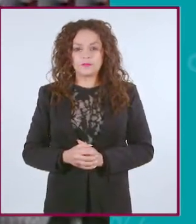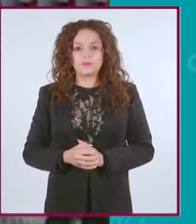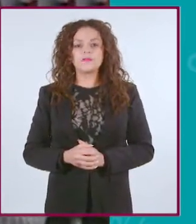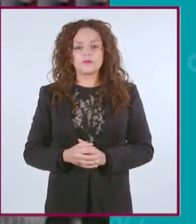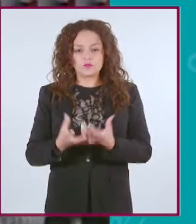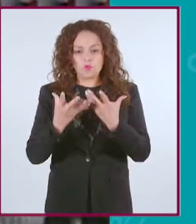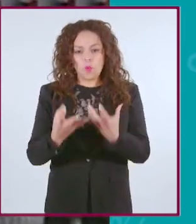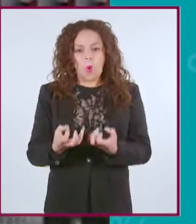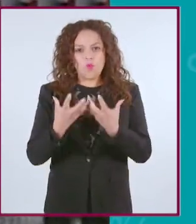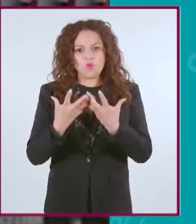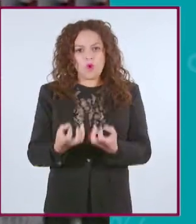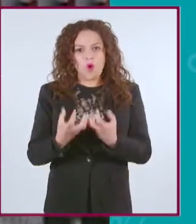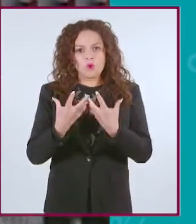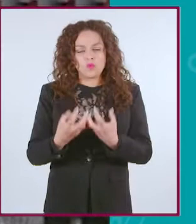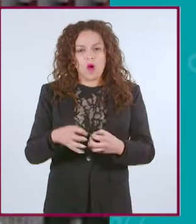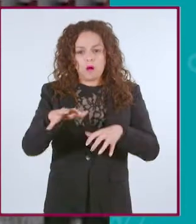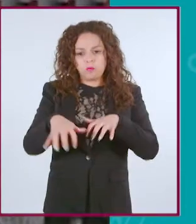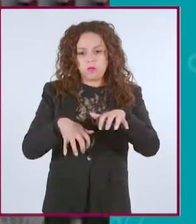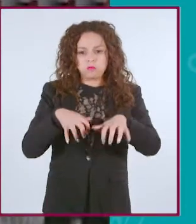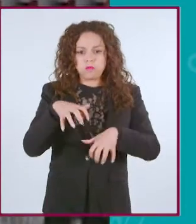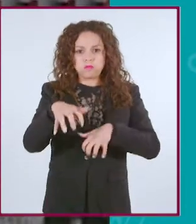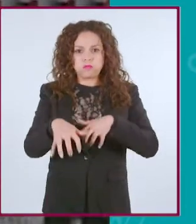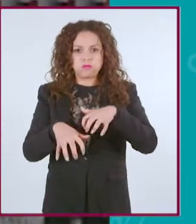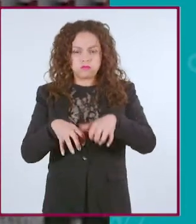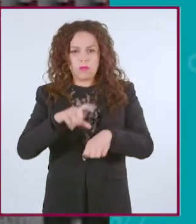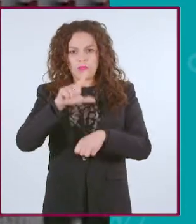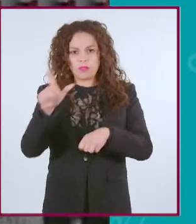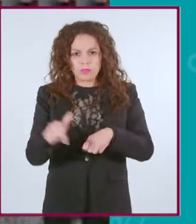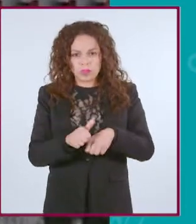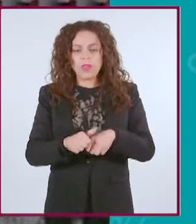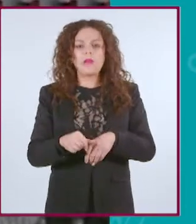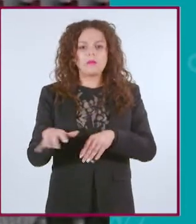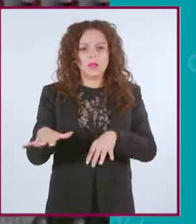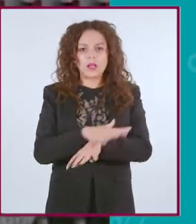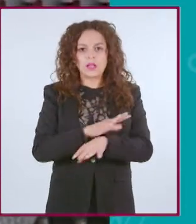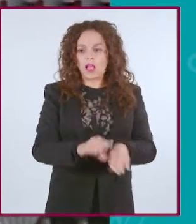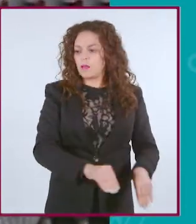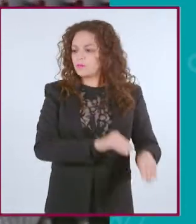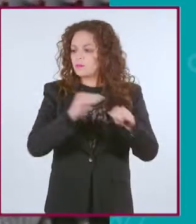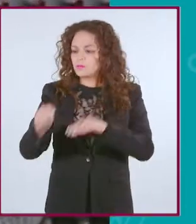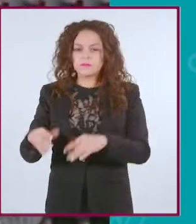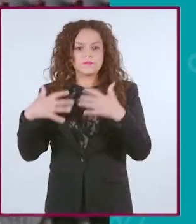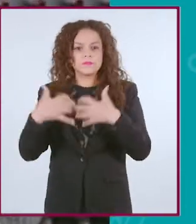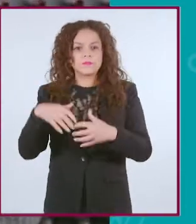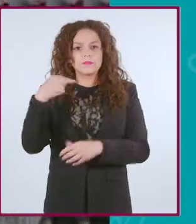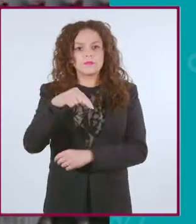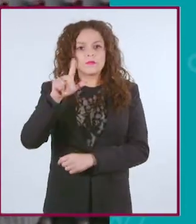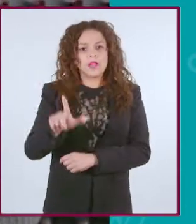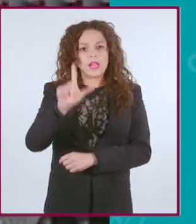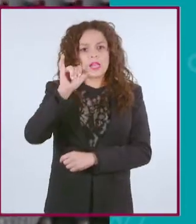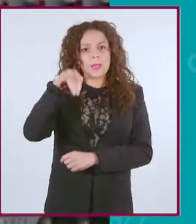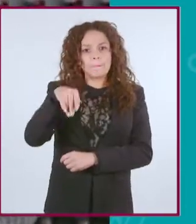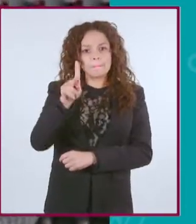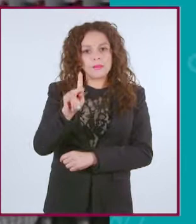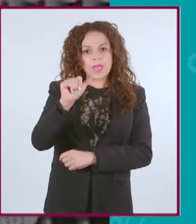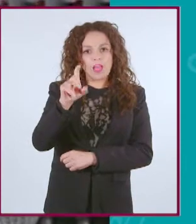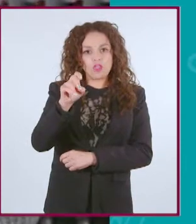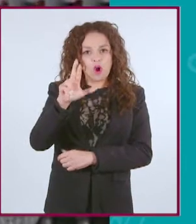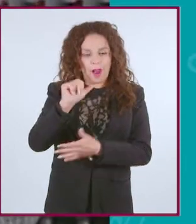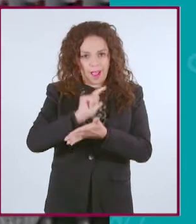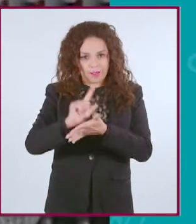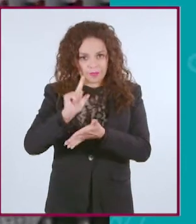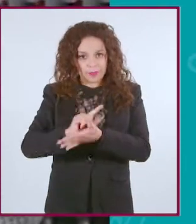el algodón y por medio de ductos lo pasa a una máquina que se llama la limpiadora. Después de la limpiadora pasa a